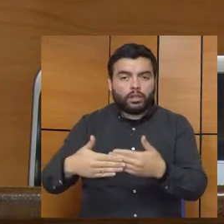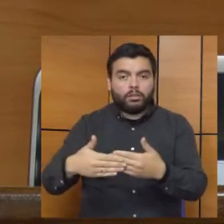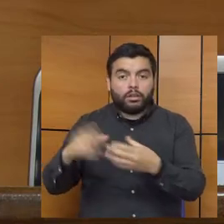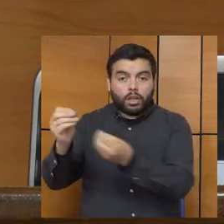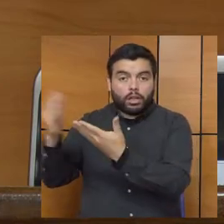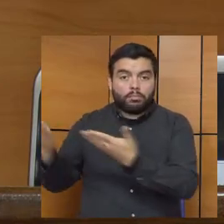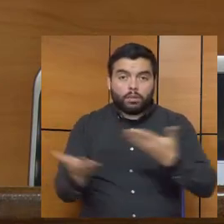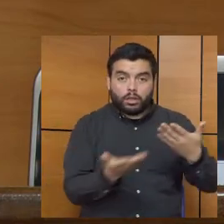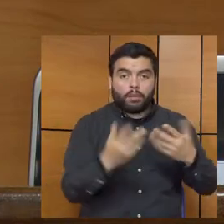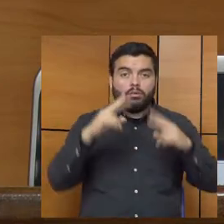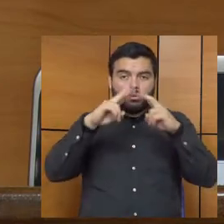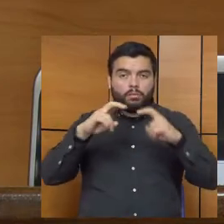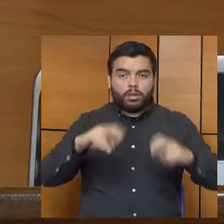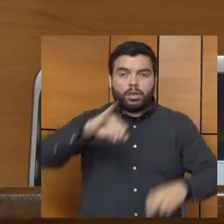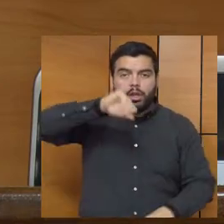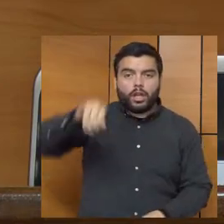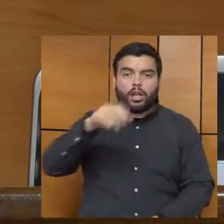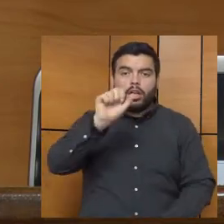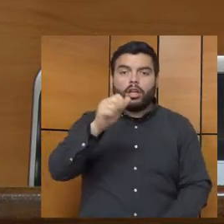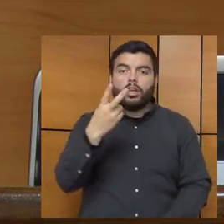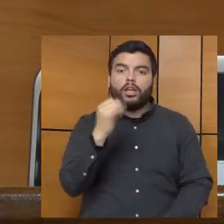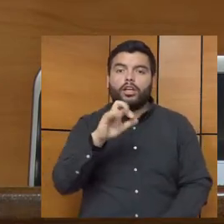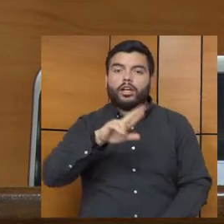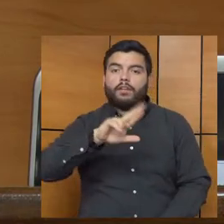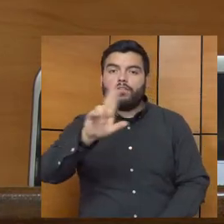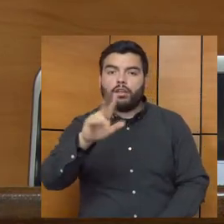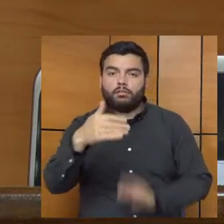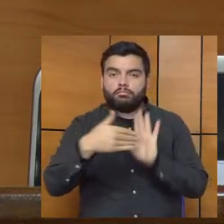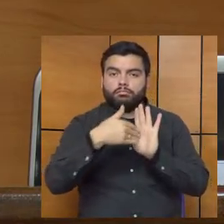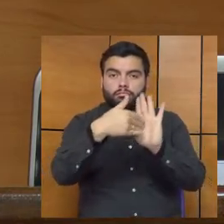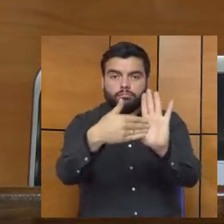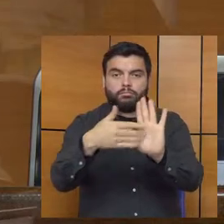Invitamos al doctor Javier Rondán a presentarnos su ponencia.